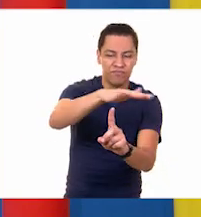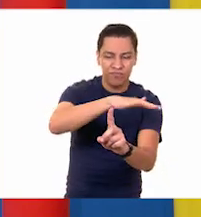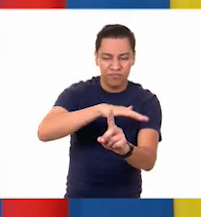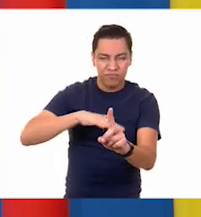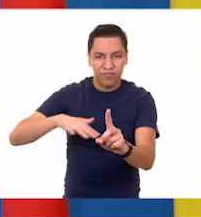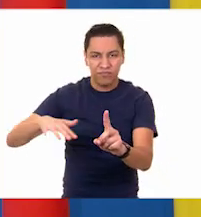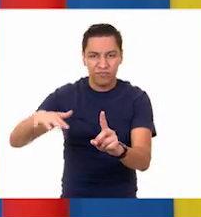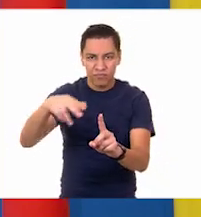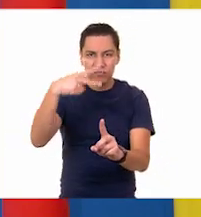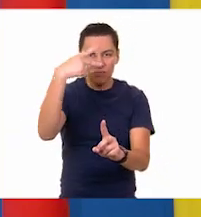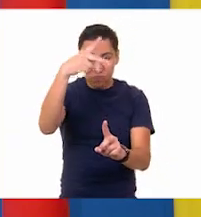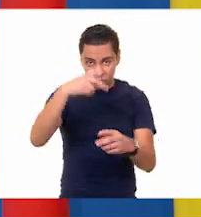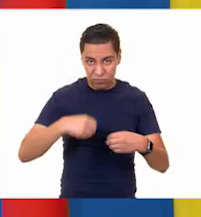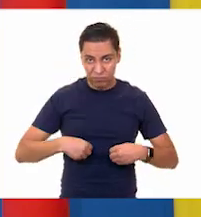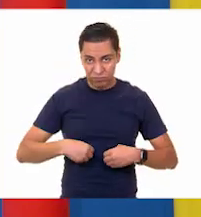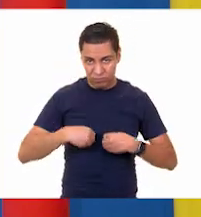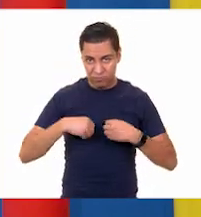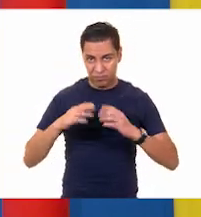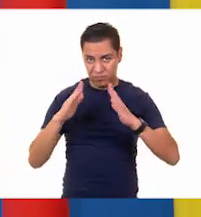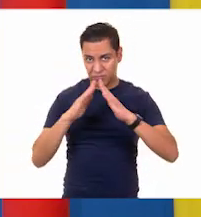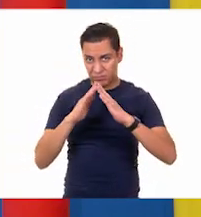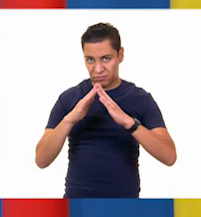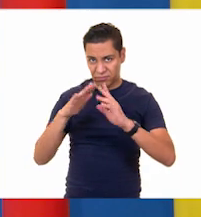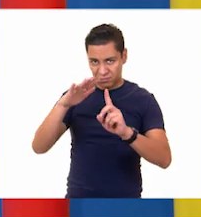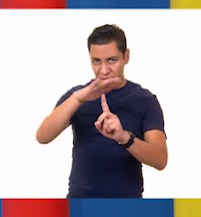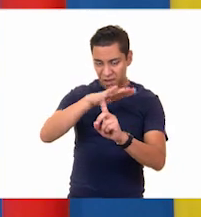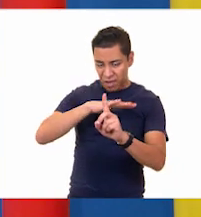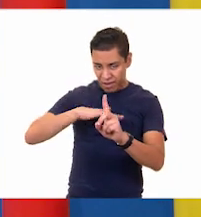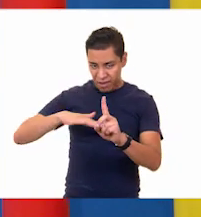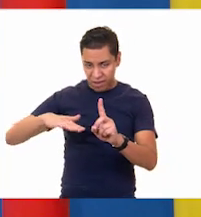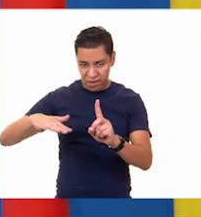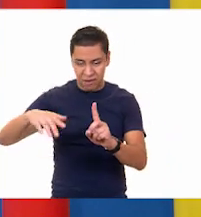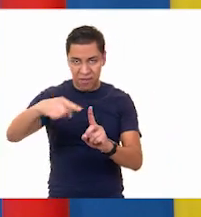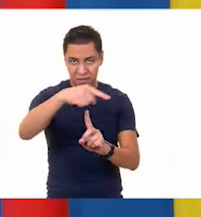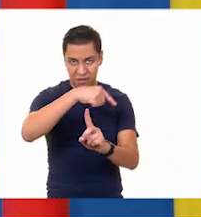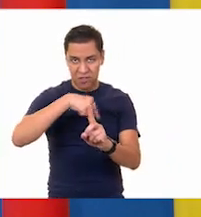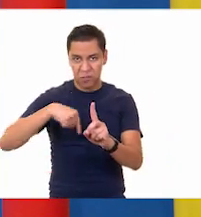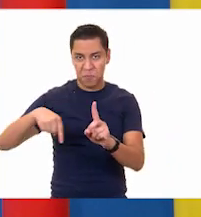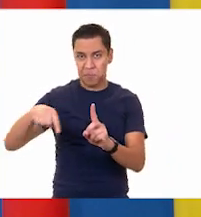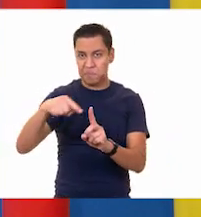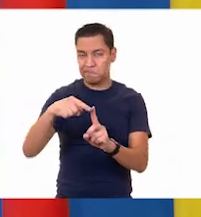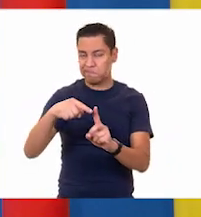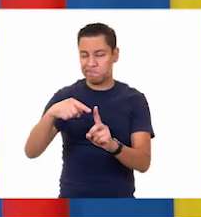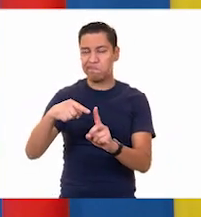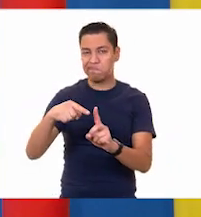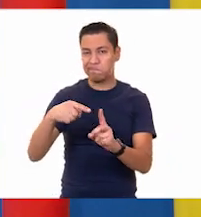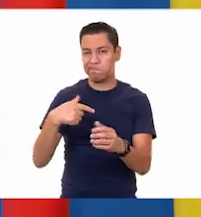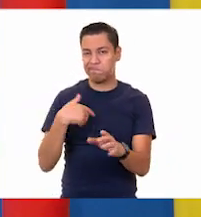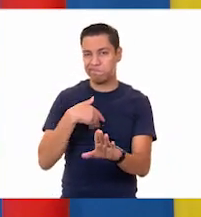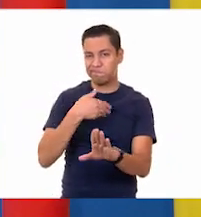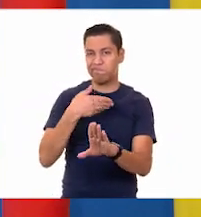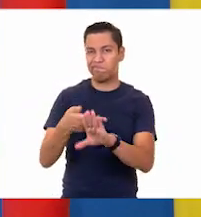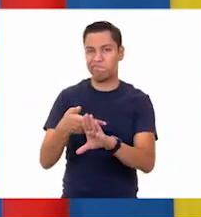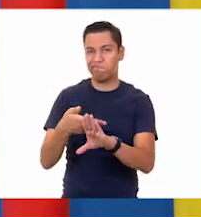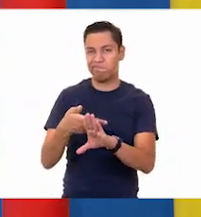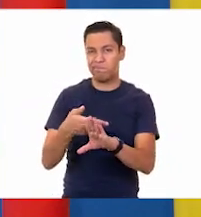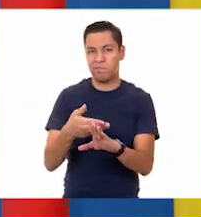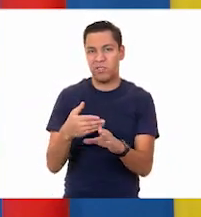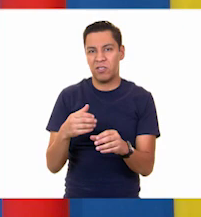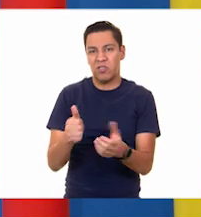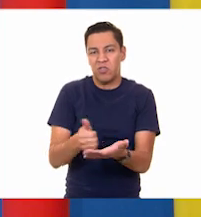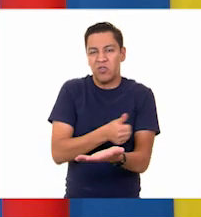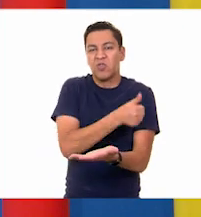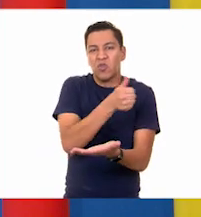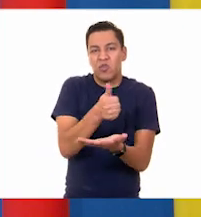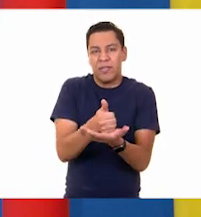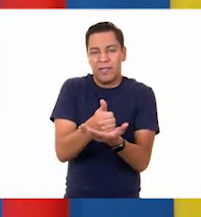de expansión urbana en nuestro país se aceleraron a partir de la segunda mitad del siglo XX, cuando las ciudades empezaron a crecer